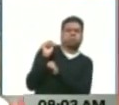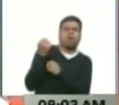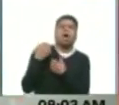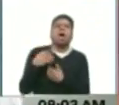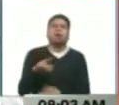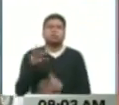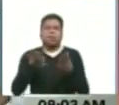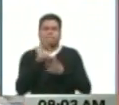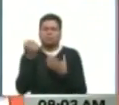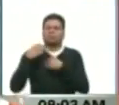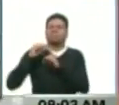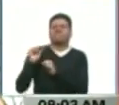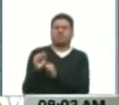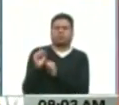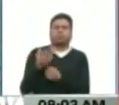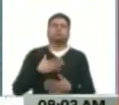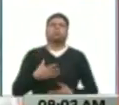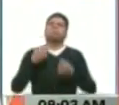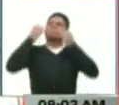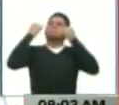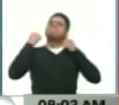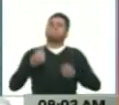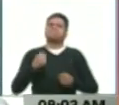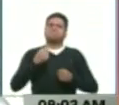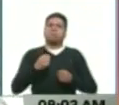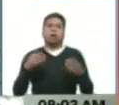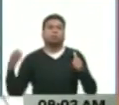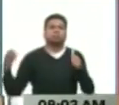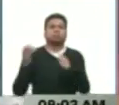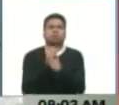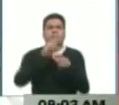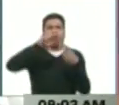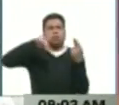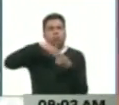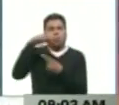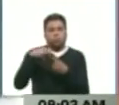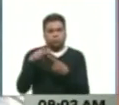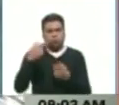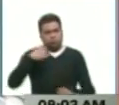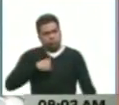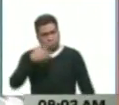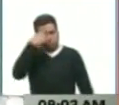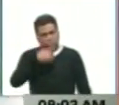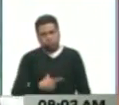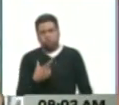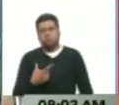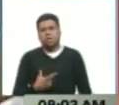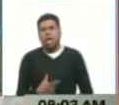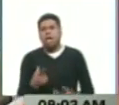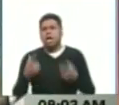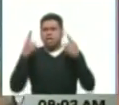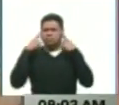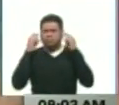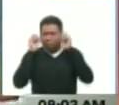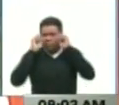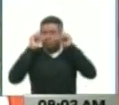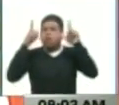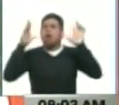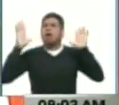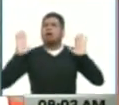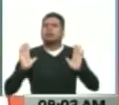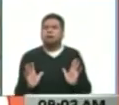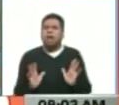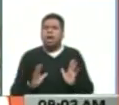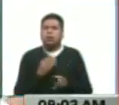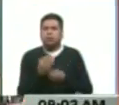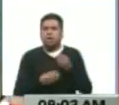fuerte por defender lo que se ha conquistado en estos últimos tres lustros y que hay también una lucidez en cuanto a lo que hay que hacer, no solo